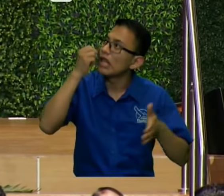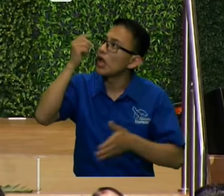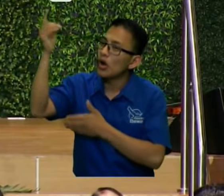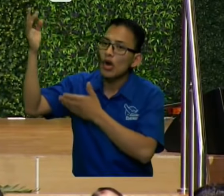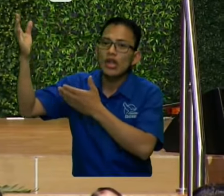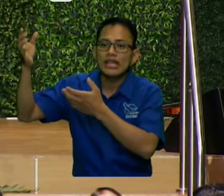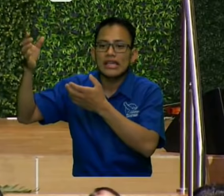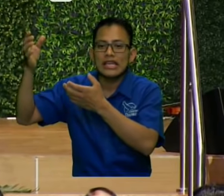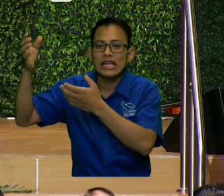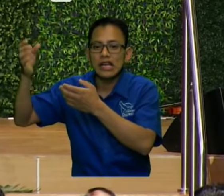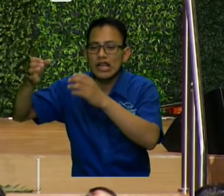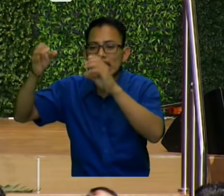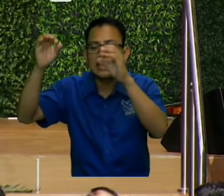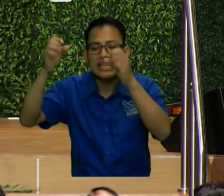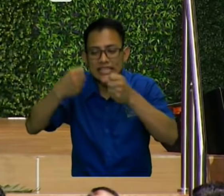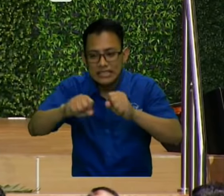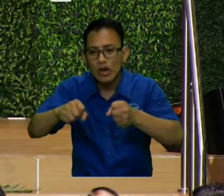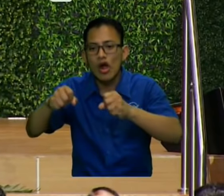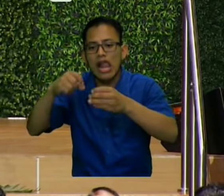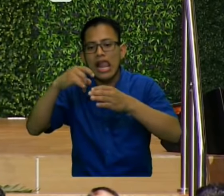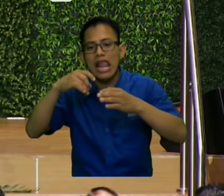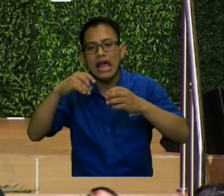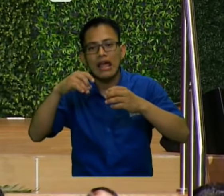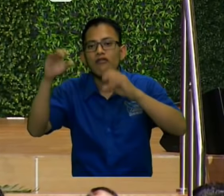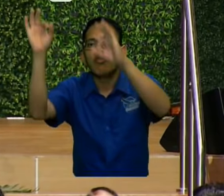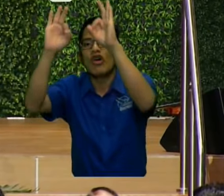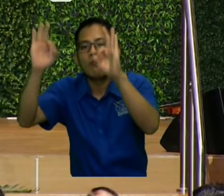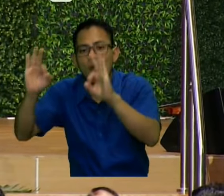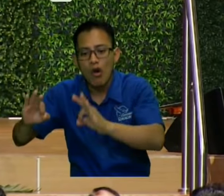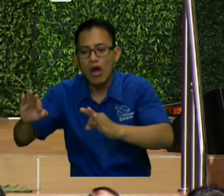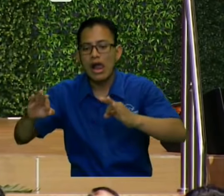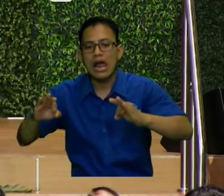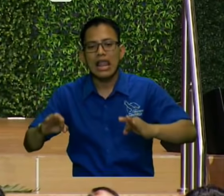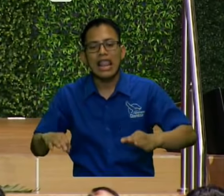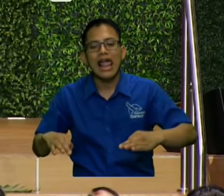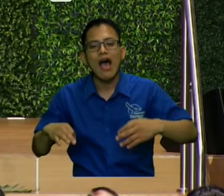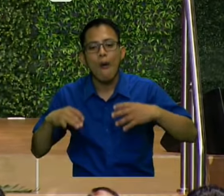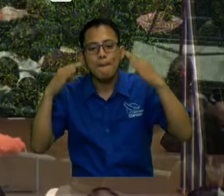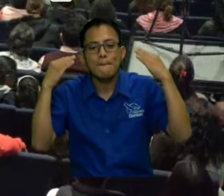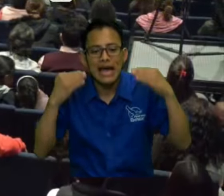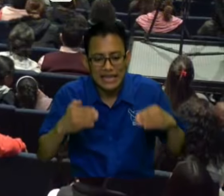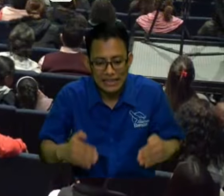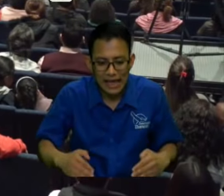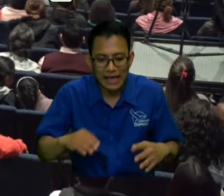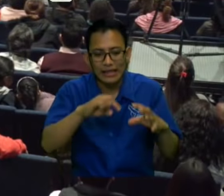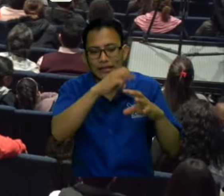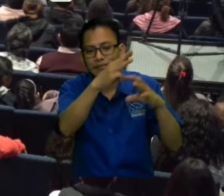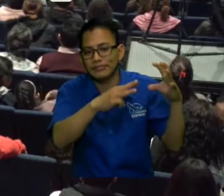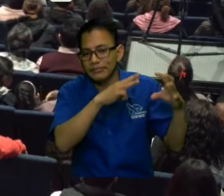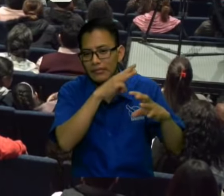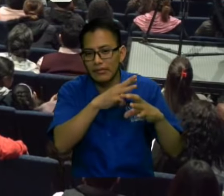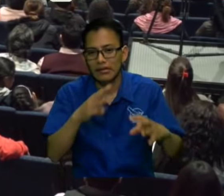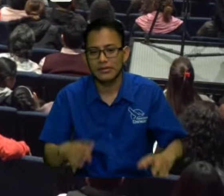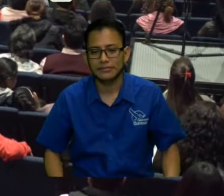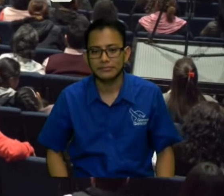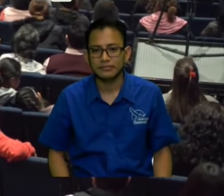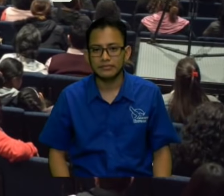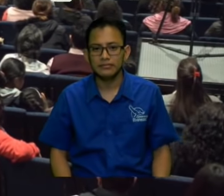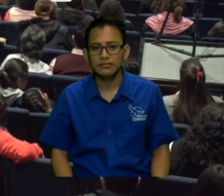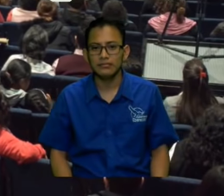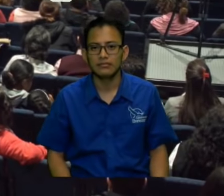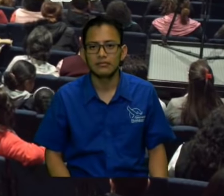vendría a ser, esa palabra, formar, vendría a ser como el centro